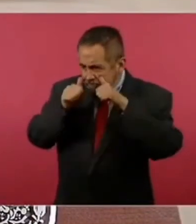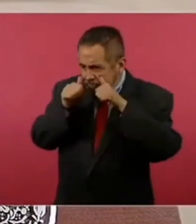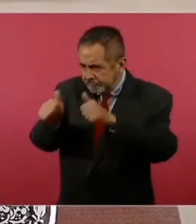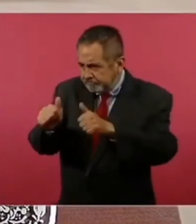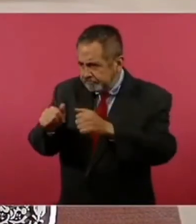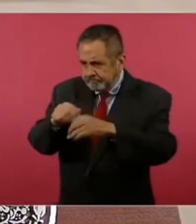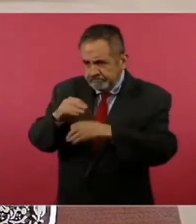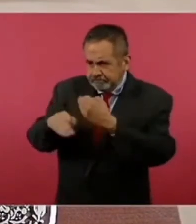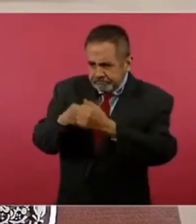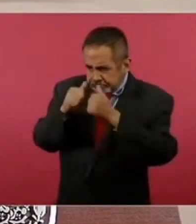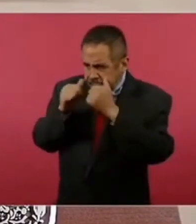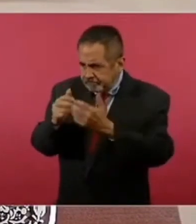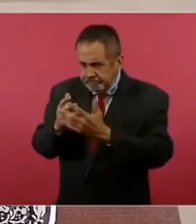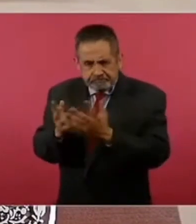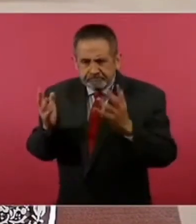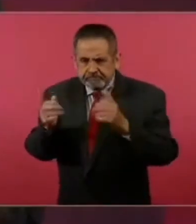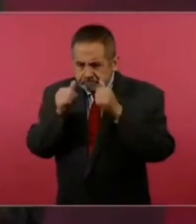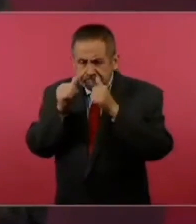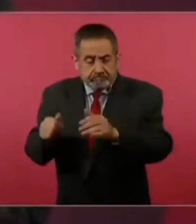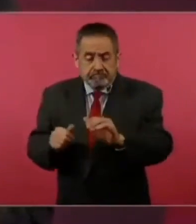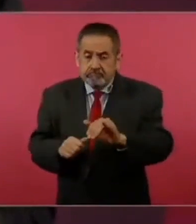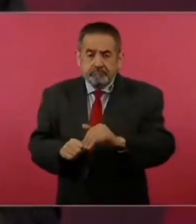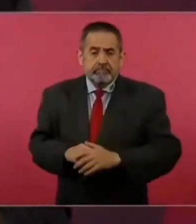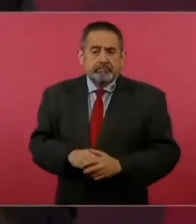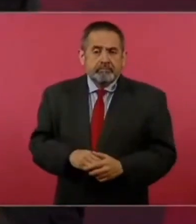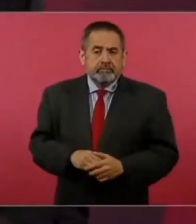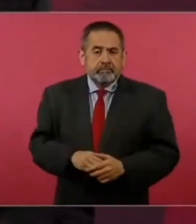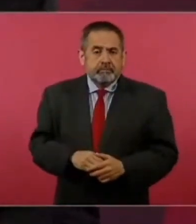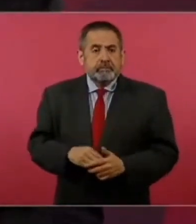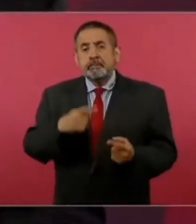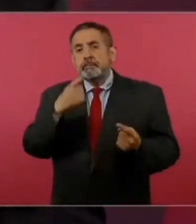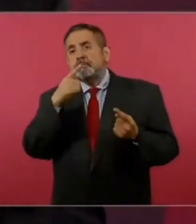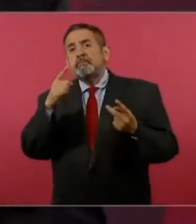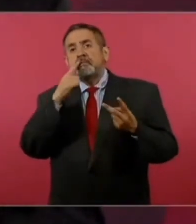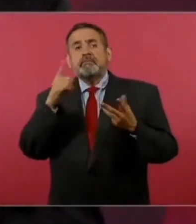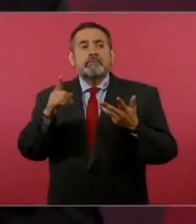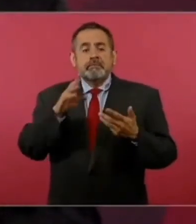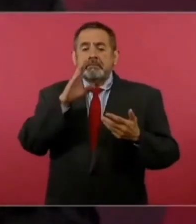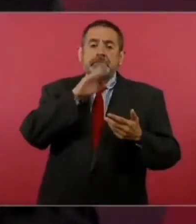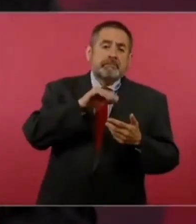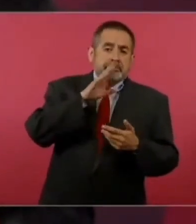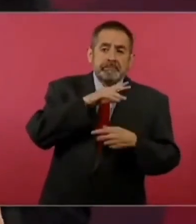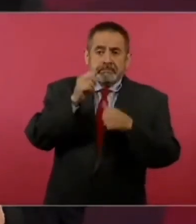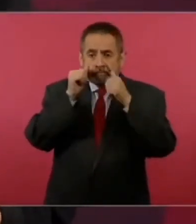no tenemos denuncias de